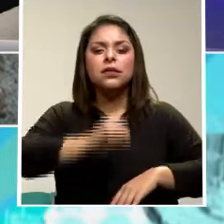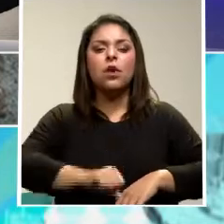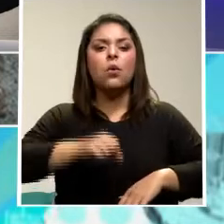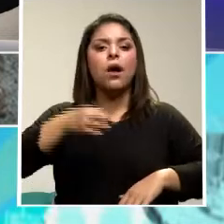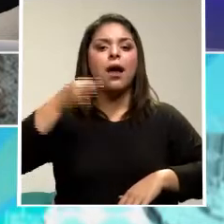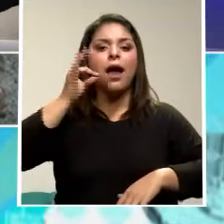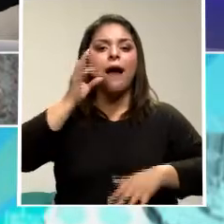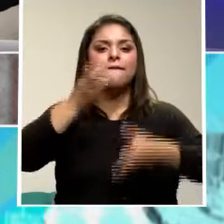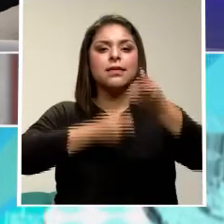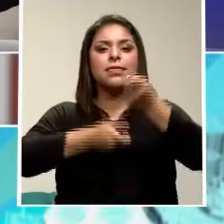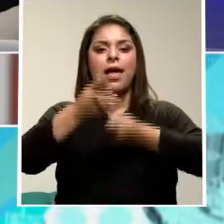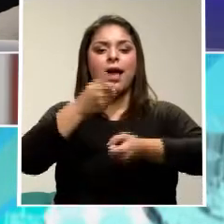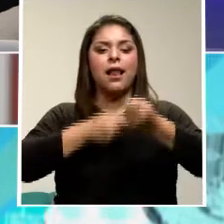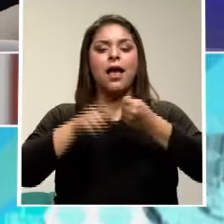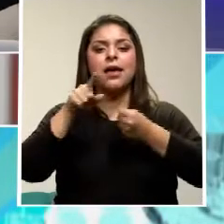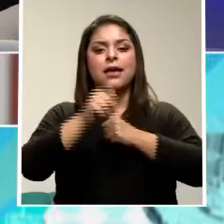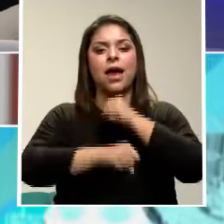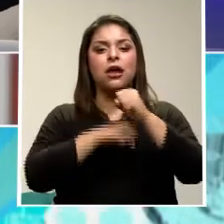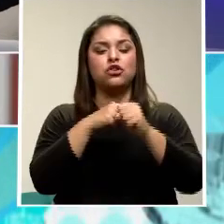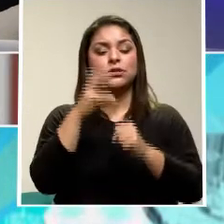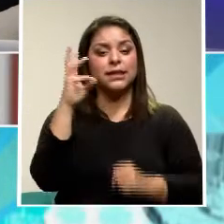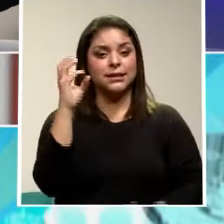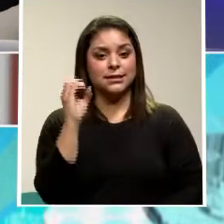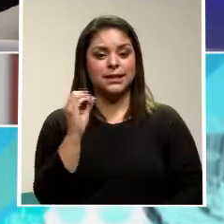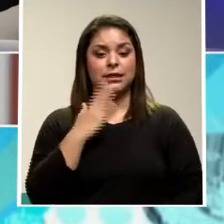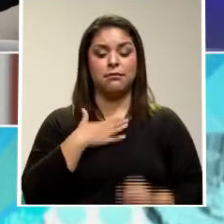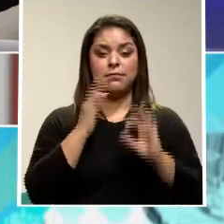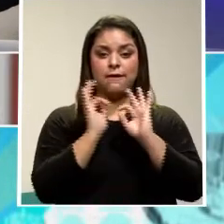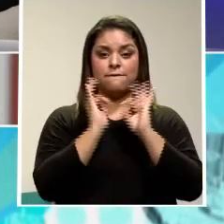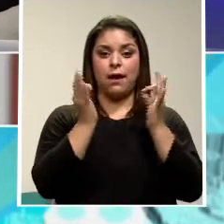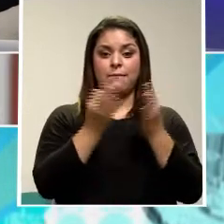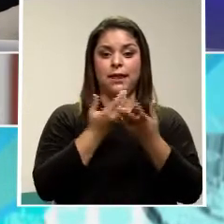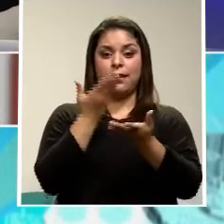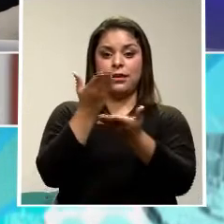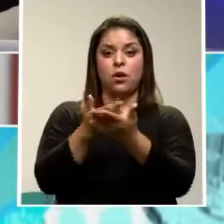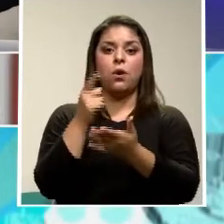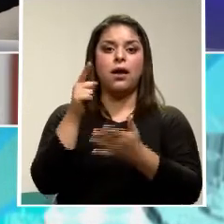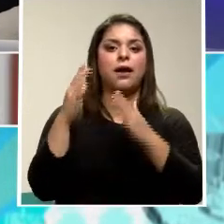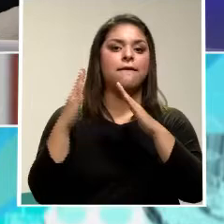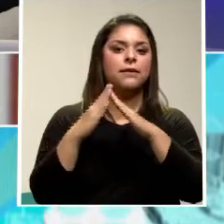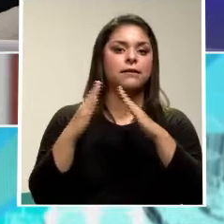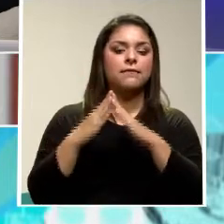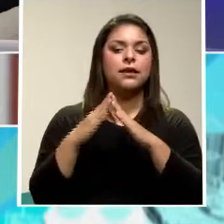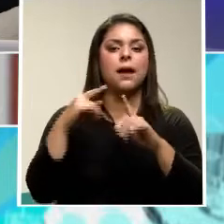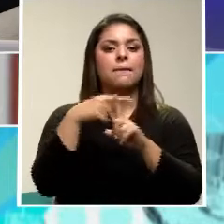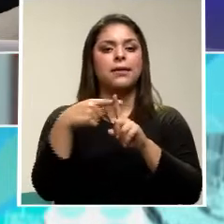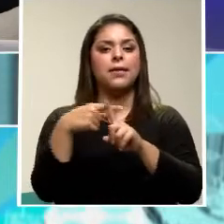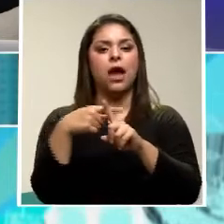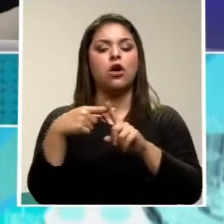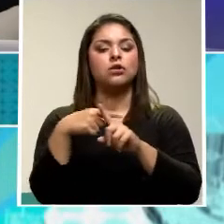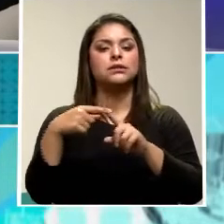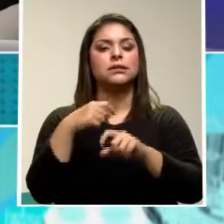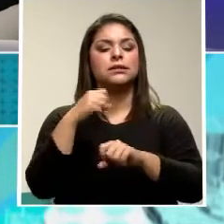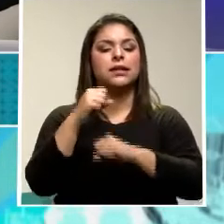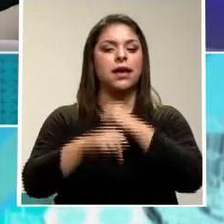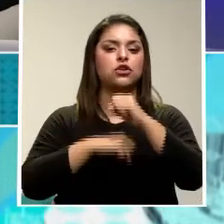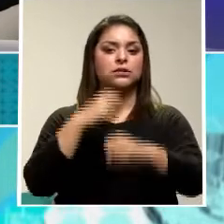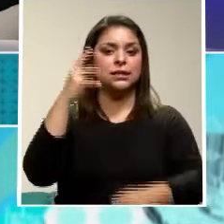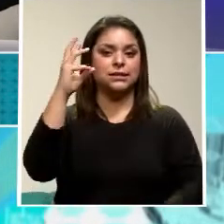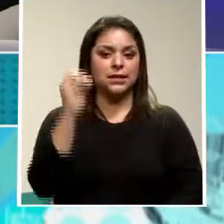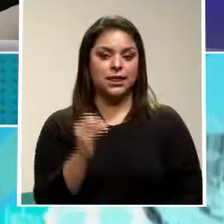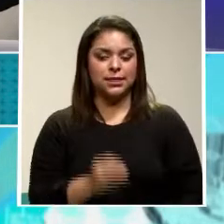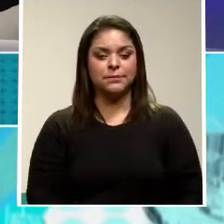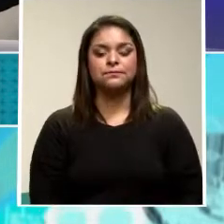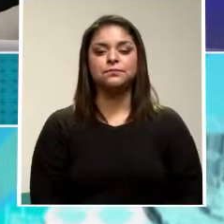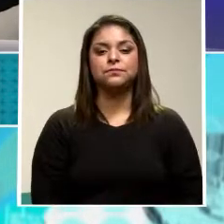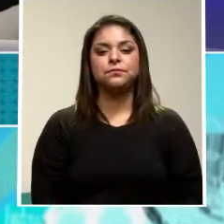urbanizó en los años 60 y mi familia llegó a vivir ahí a mediados de la década de los 60.